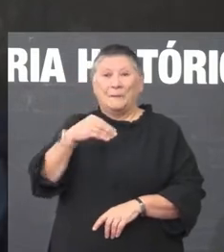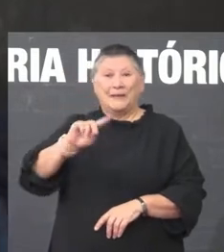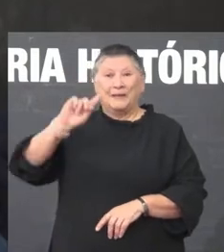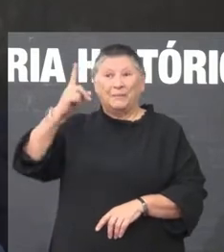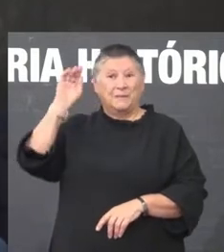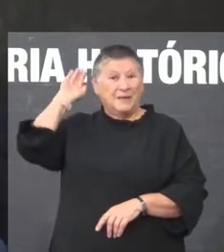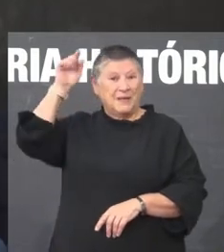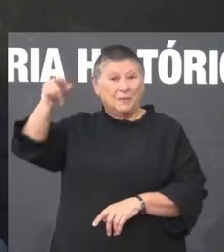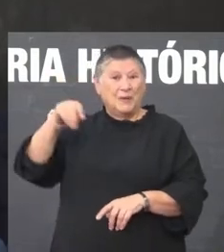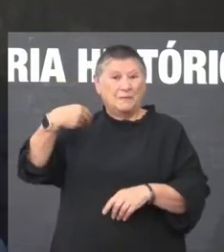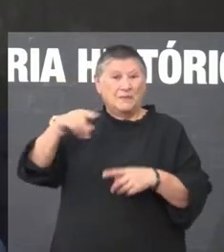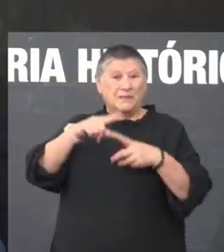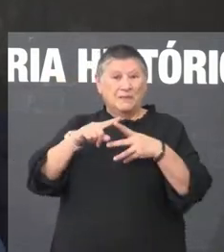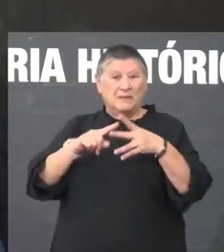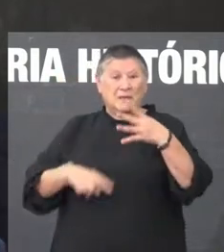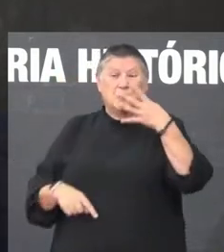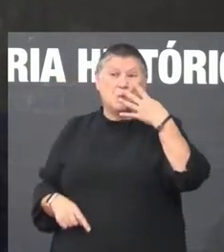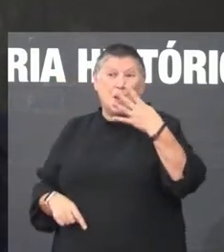República,